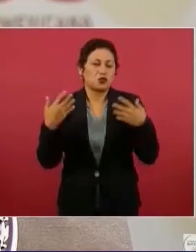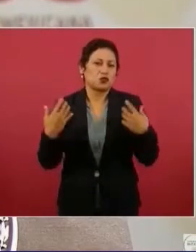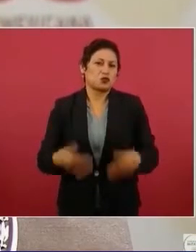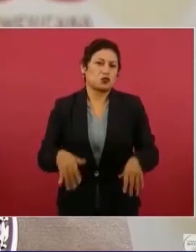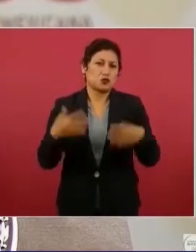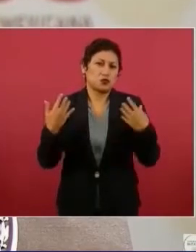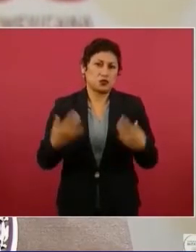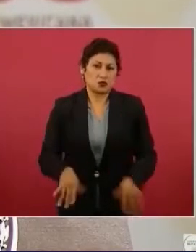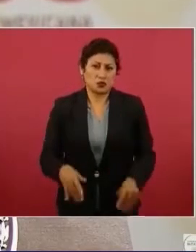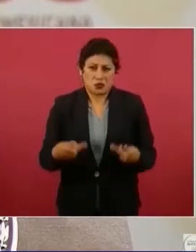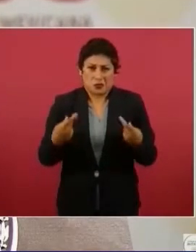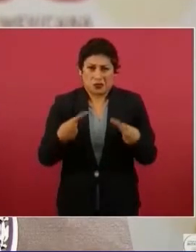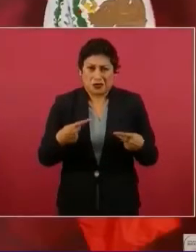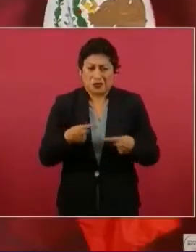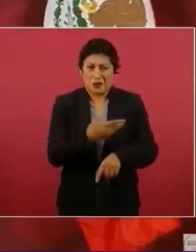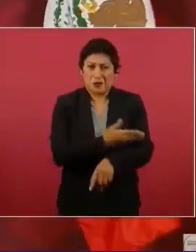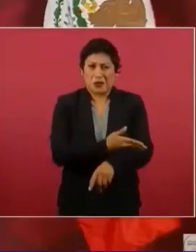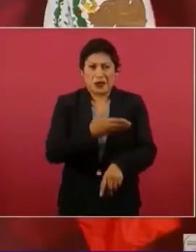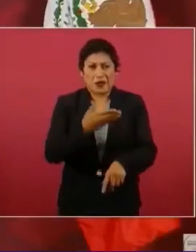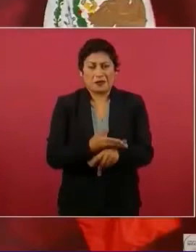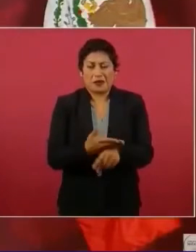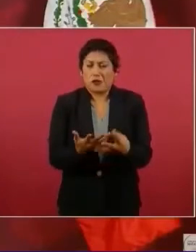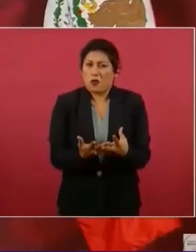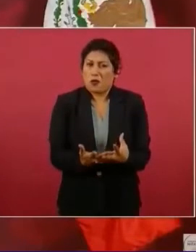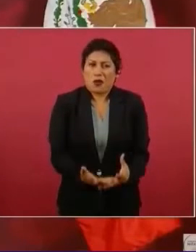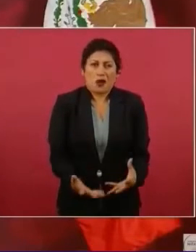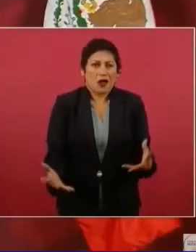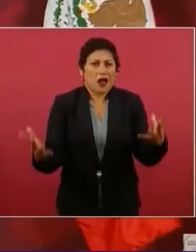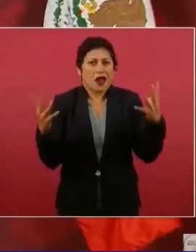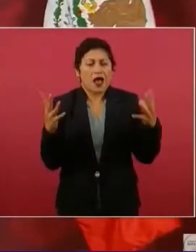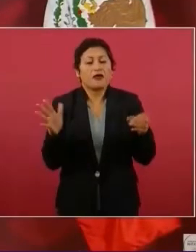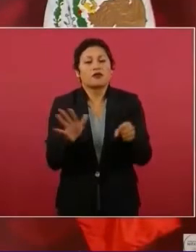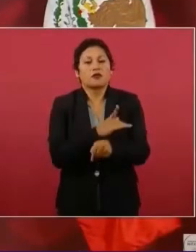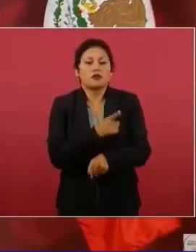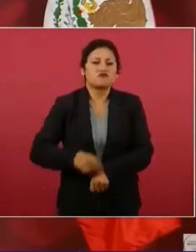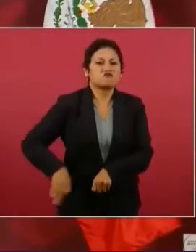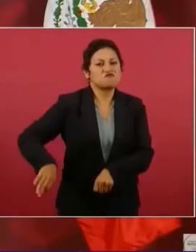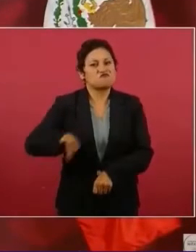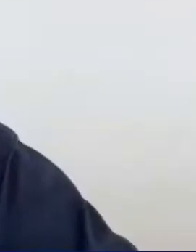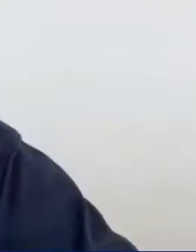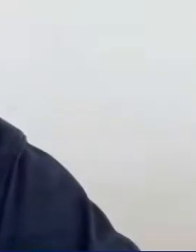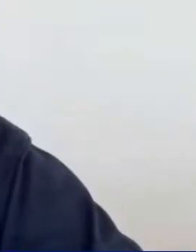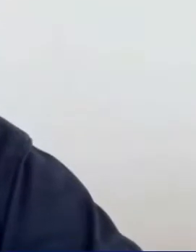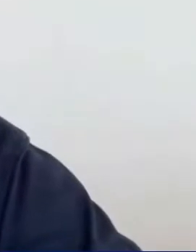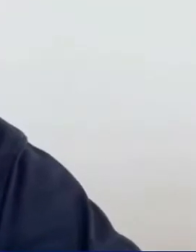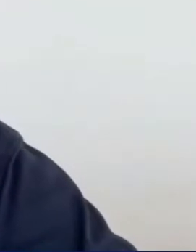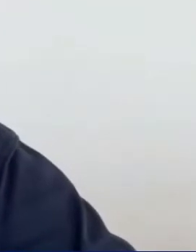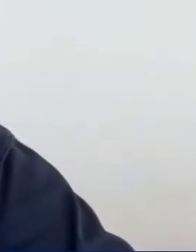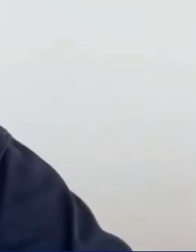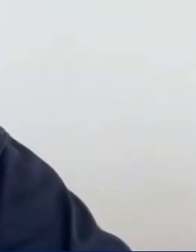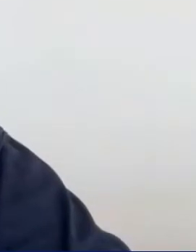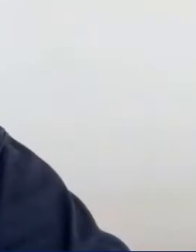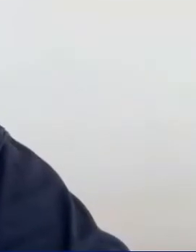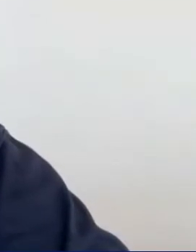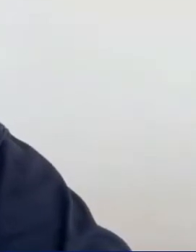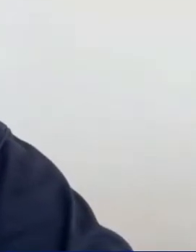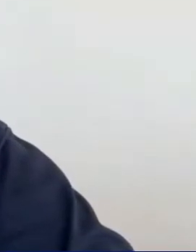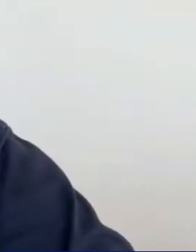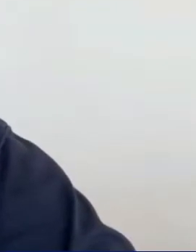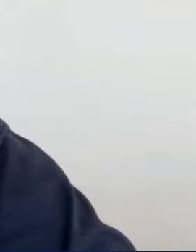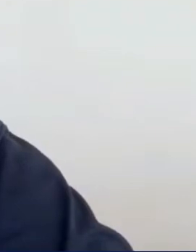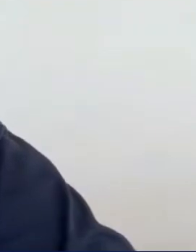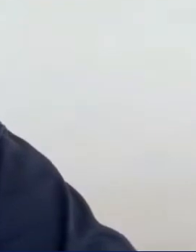era su vocación democrática, sus principios. Imagínate, maestro Jaime Hernández,